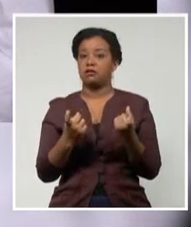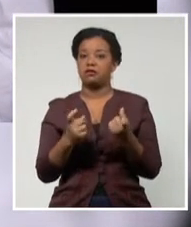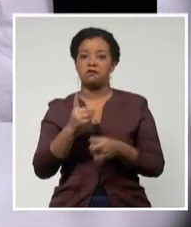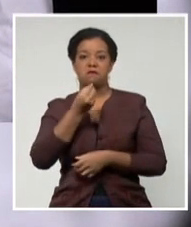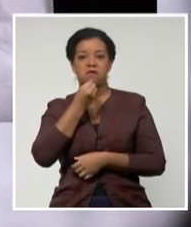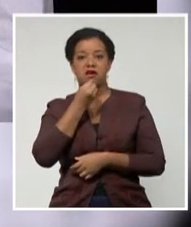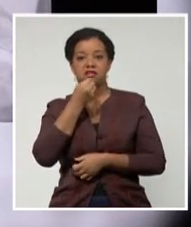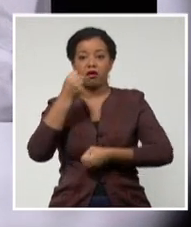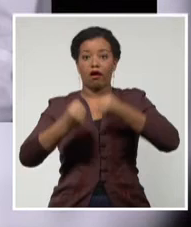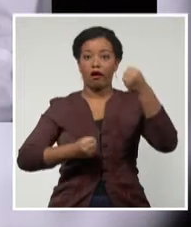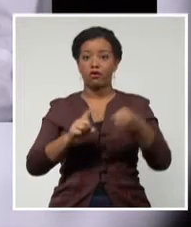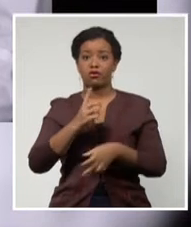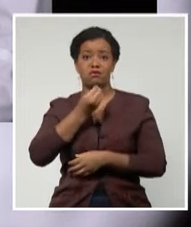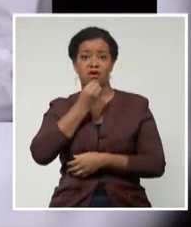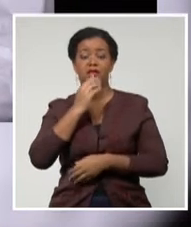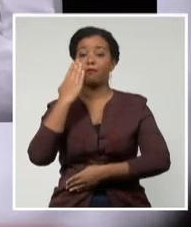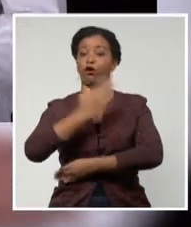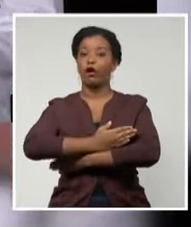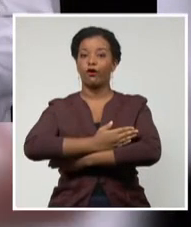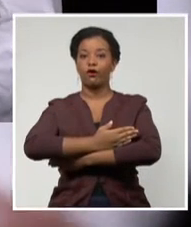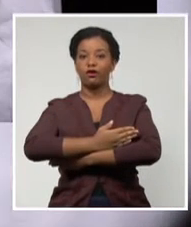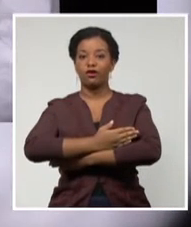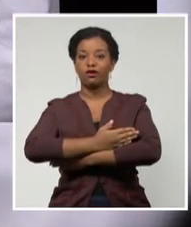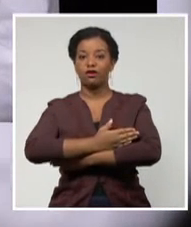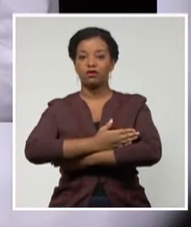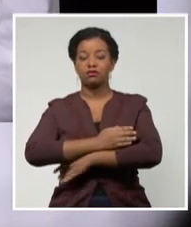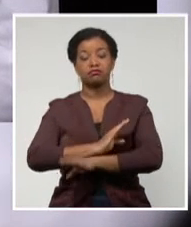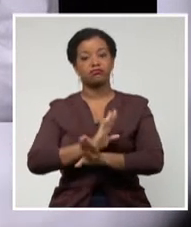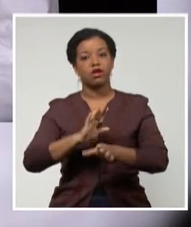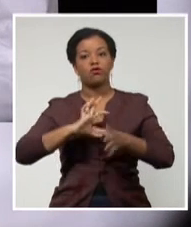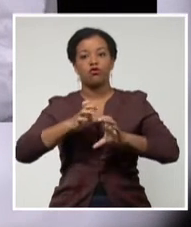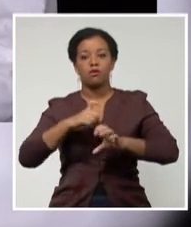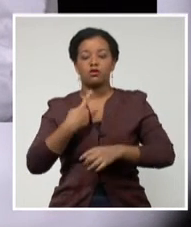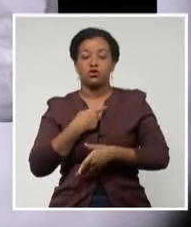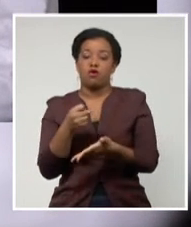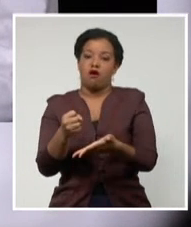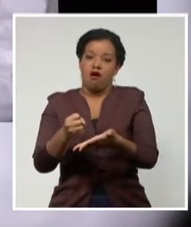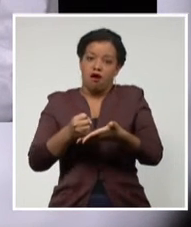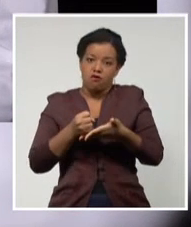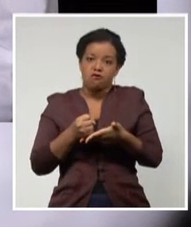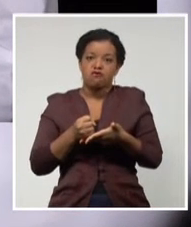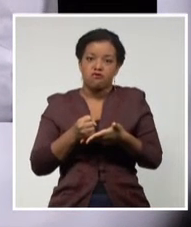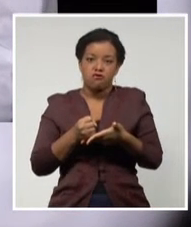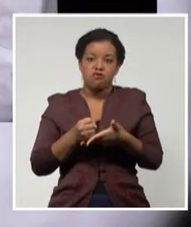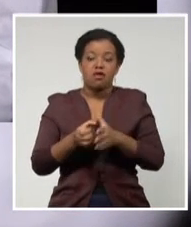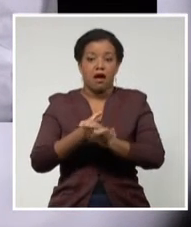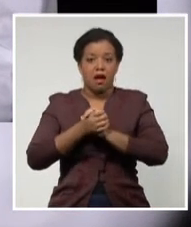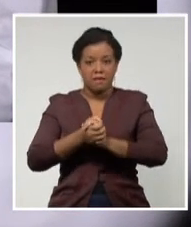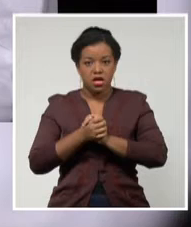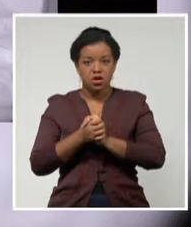estaban bloqueados. Hasta que, bueno, una forma u otra, con ayuda sobre todo de unos amigos